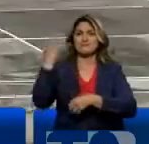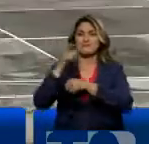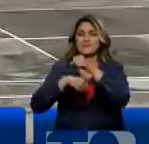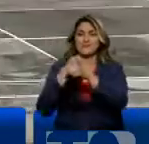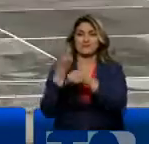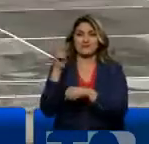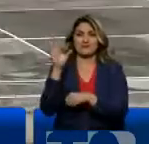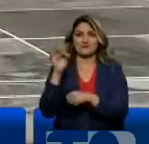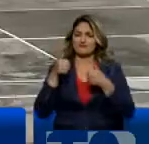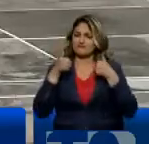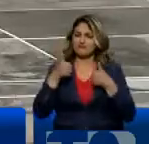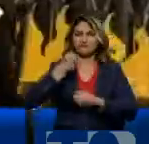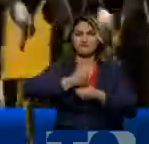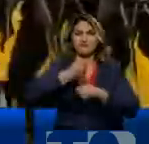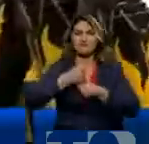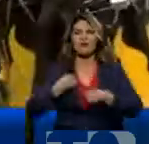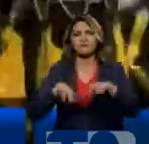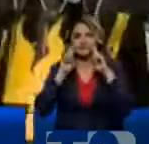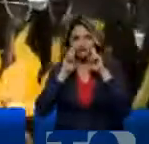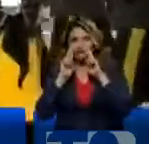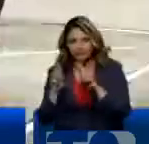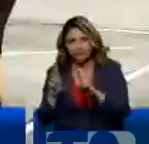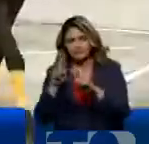2019. Y se cerró la ceremonia en la Escuela